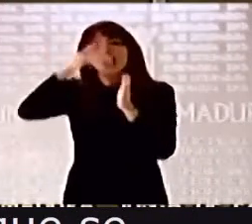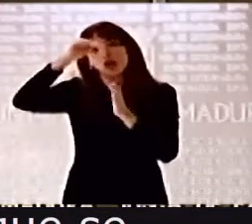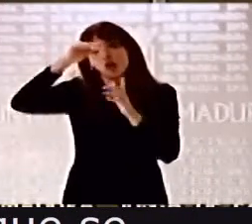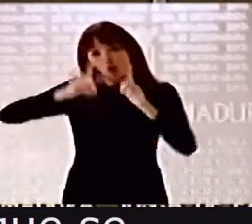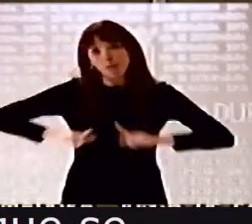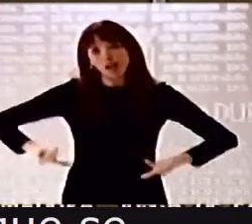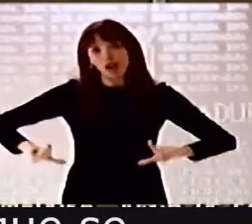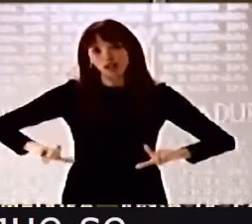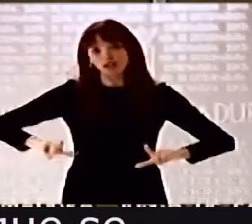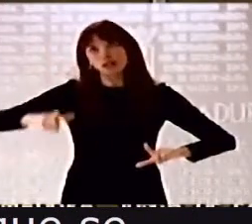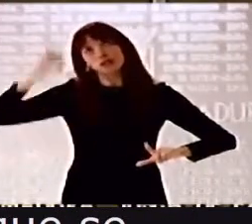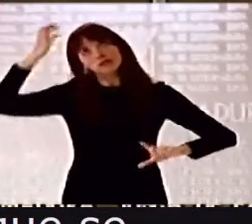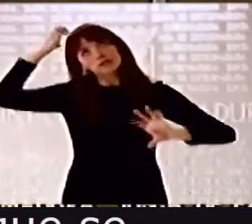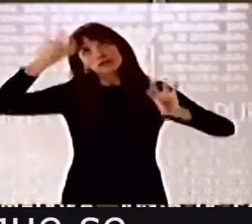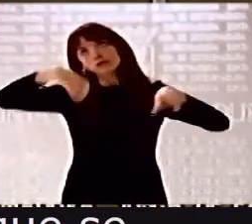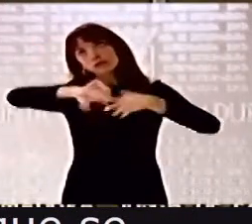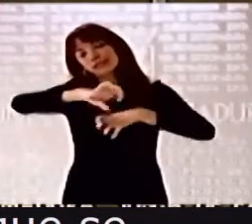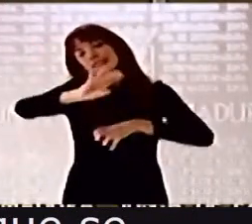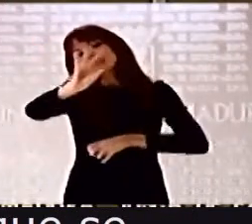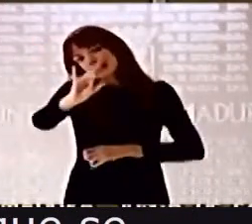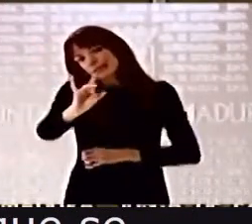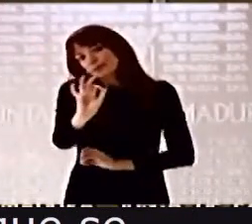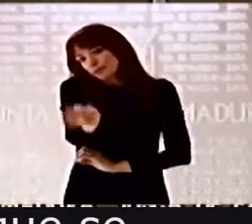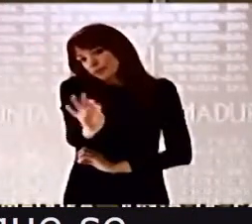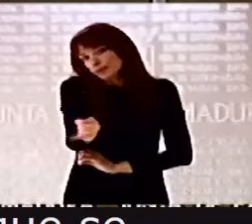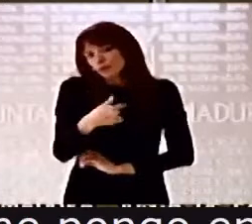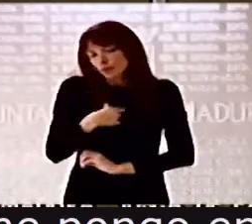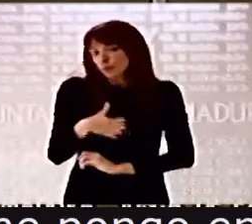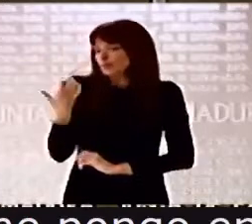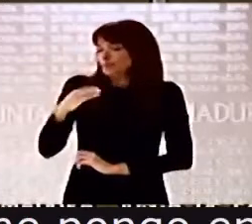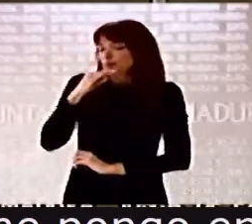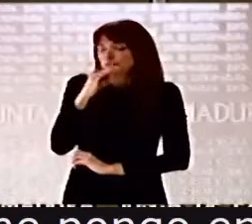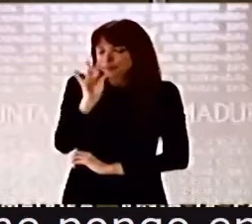ellos. Y si yo estuviera en su pellejo estaría muy cabreado.